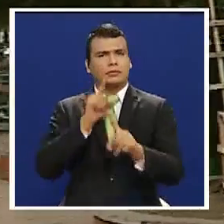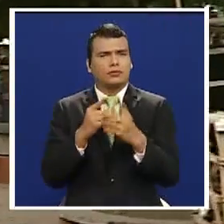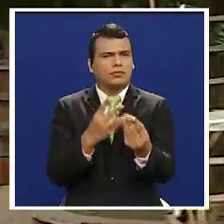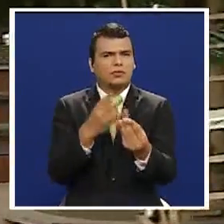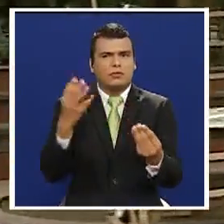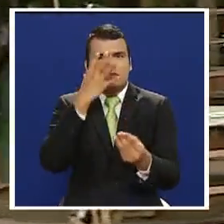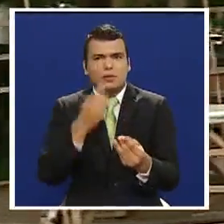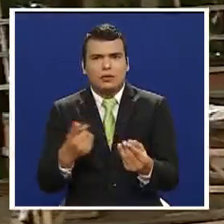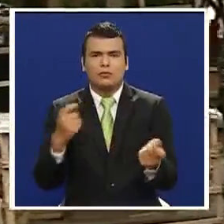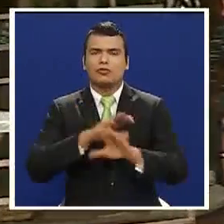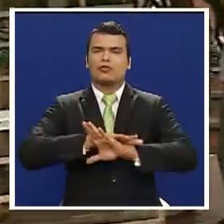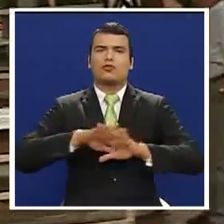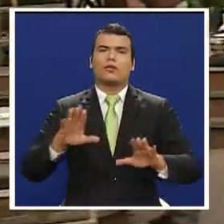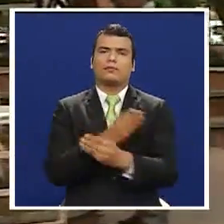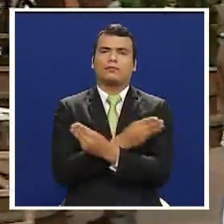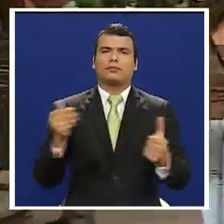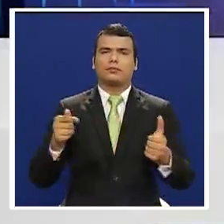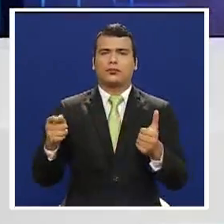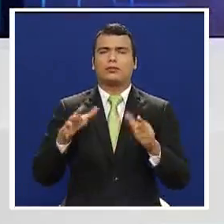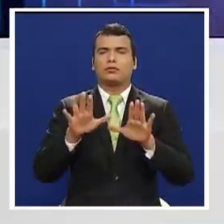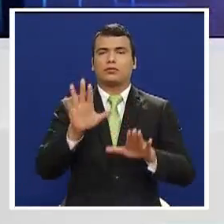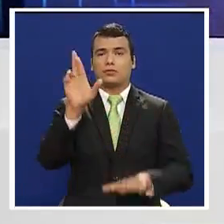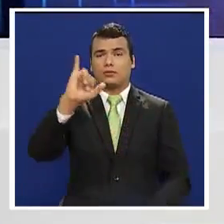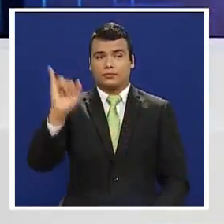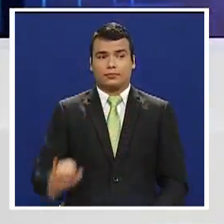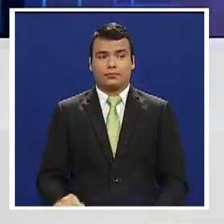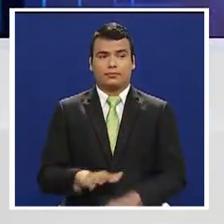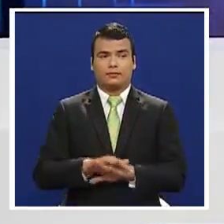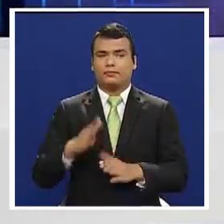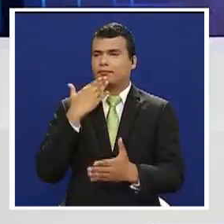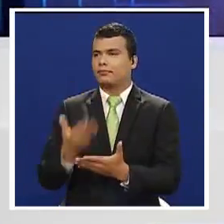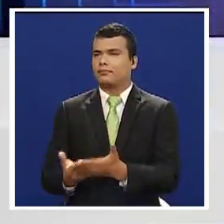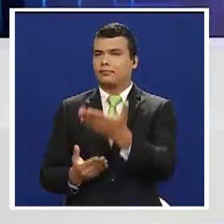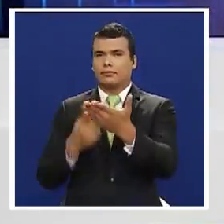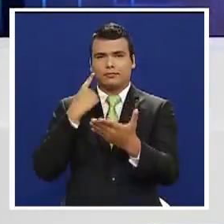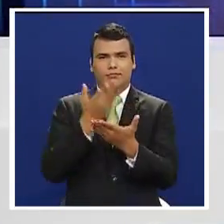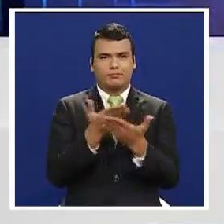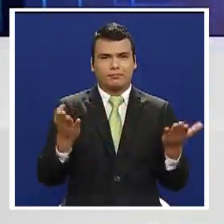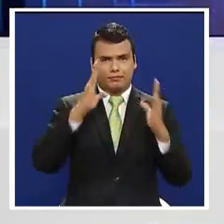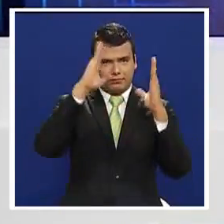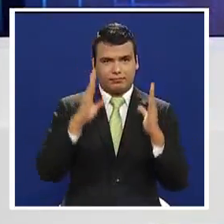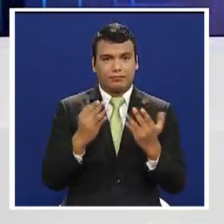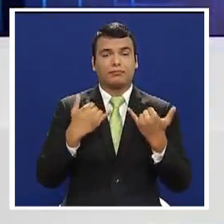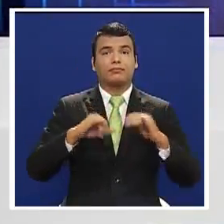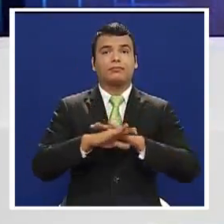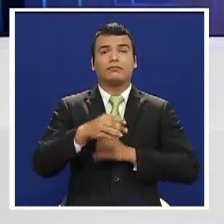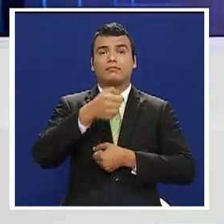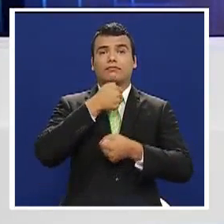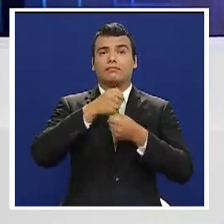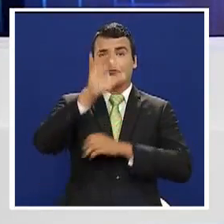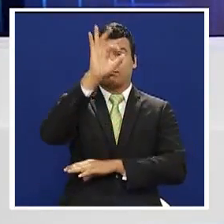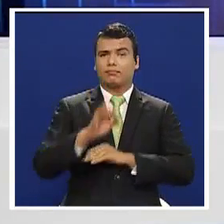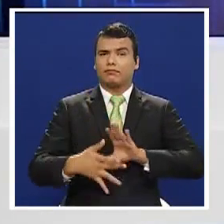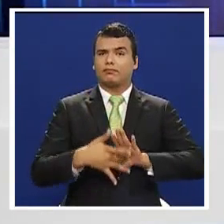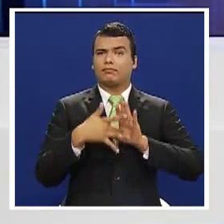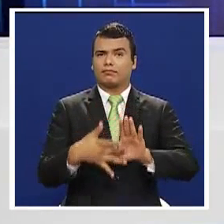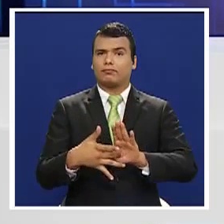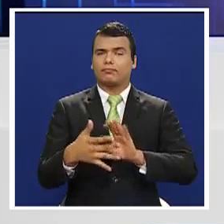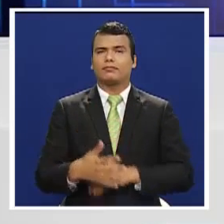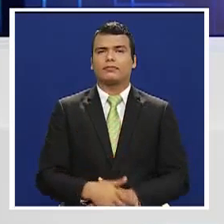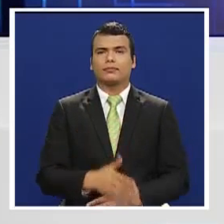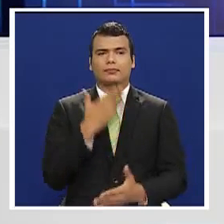llegar a una Olimpiada. Por su técnica y rapidez, los profesores de la Liga de Lucha ven en esta joven luchadora caleña como una de sus principales promesas